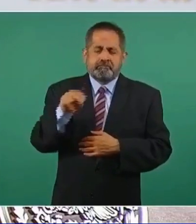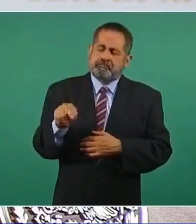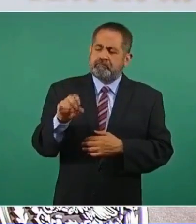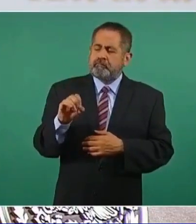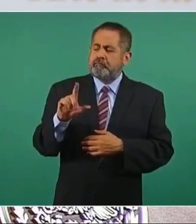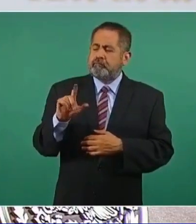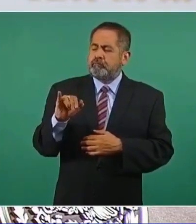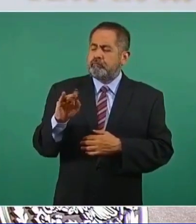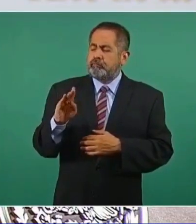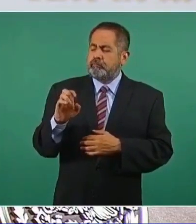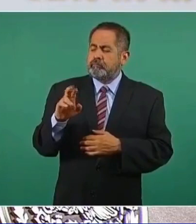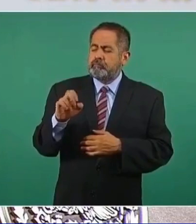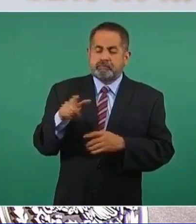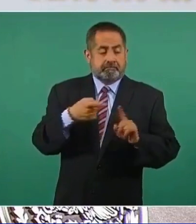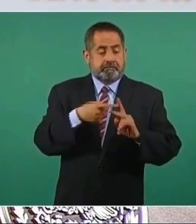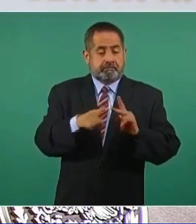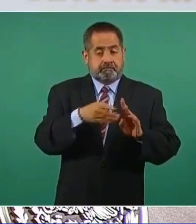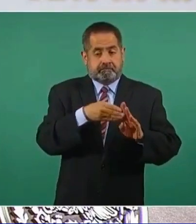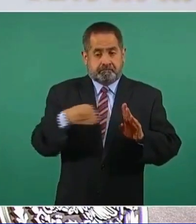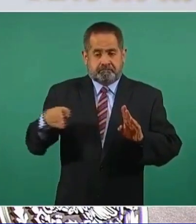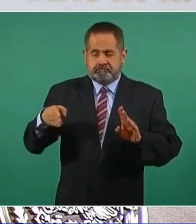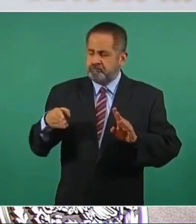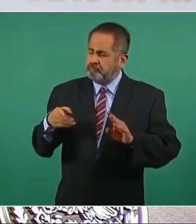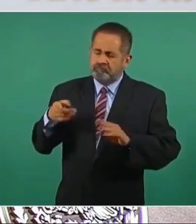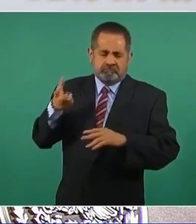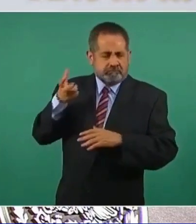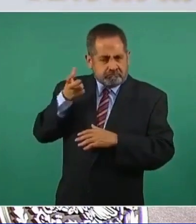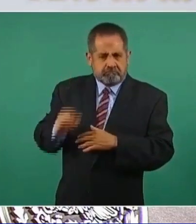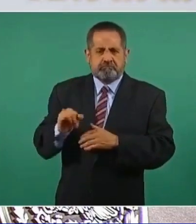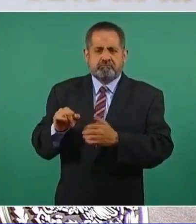que comenzó a